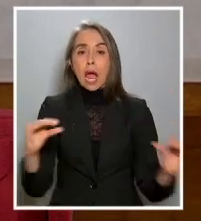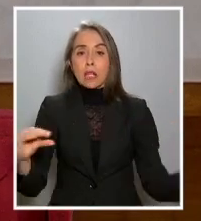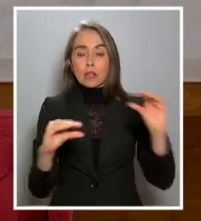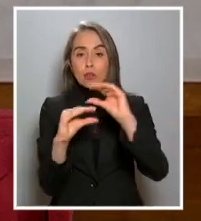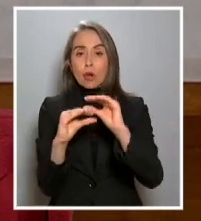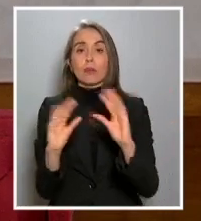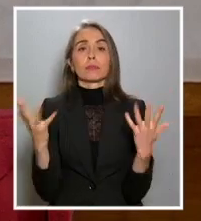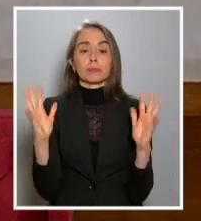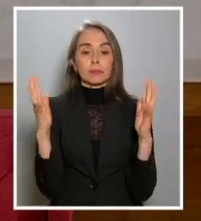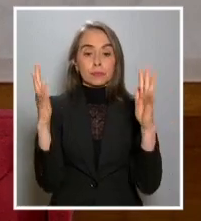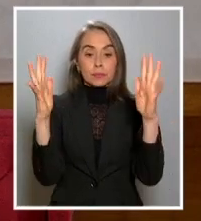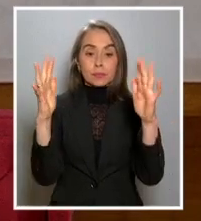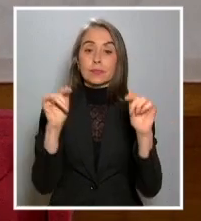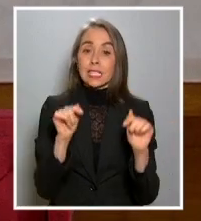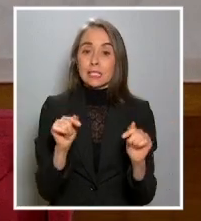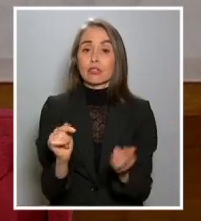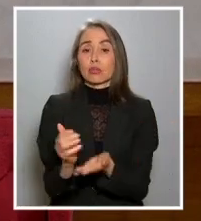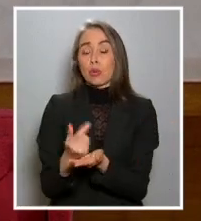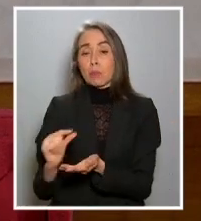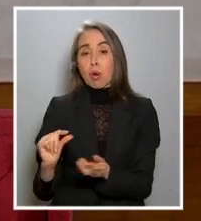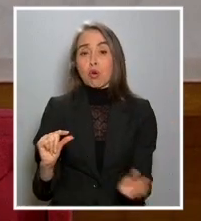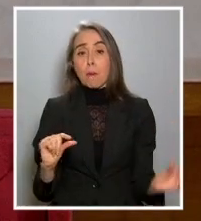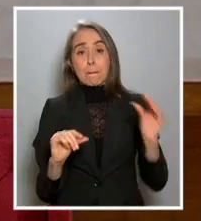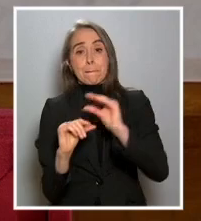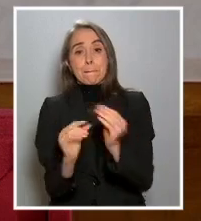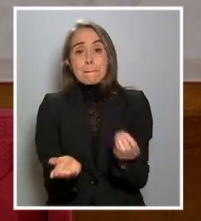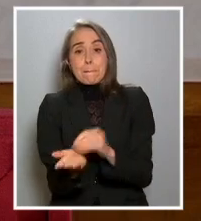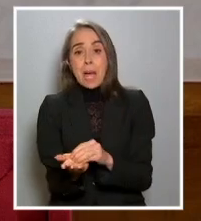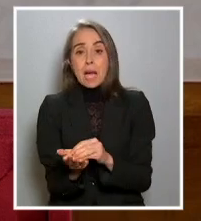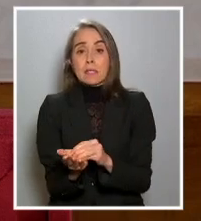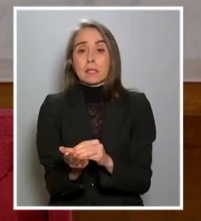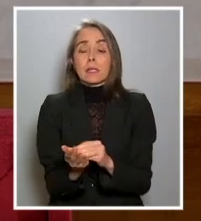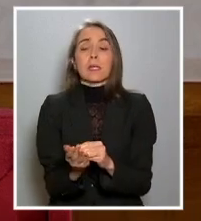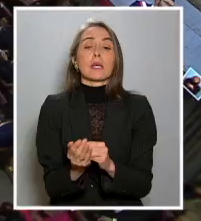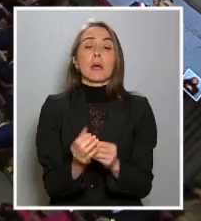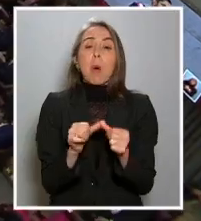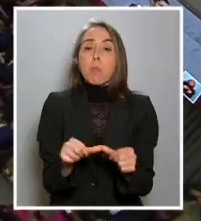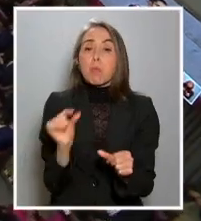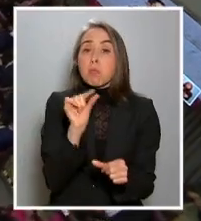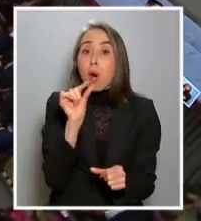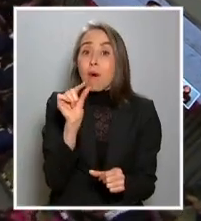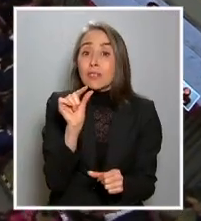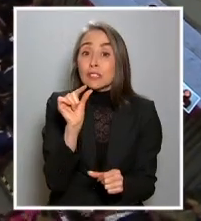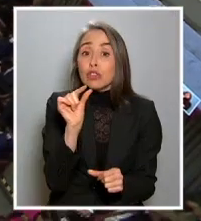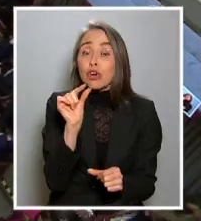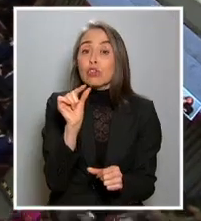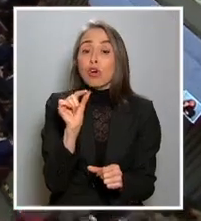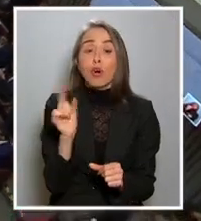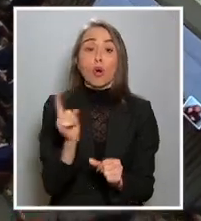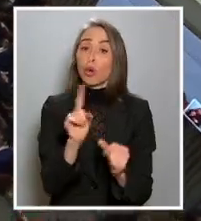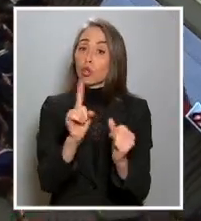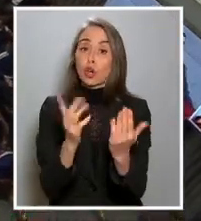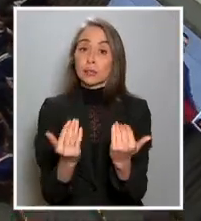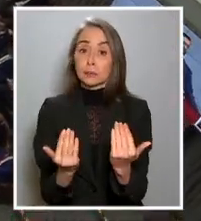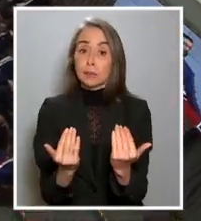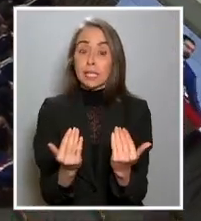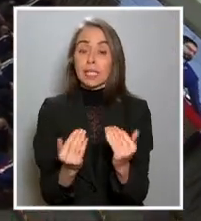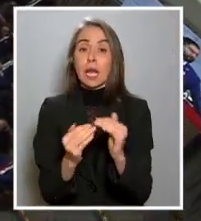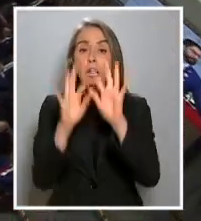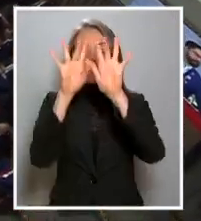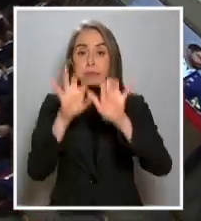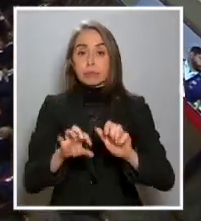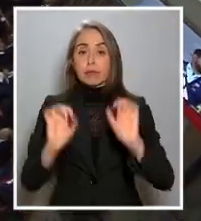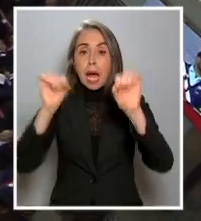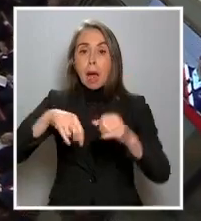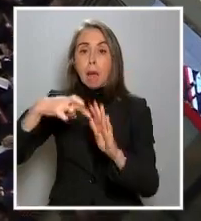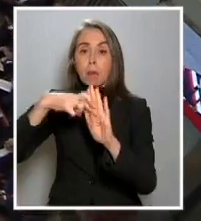Esta modalidad operará de manera provisoria sin esperar que se elabore y apruebe en